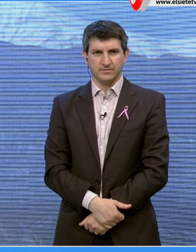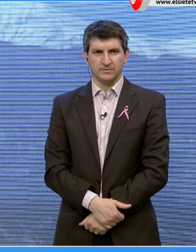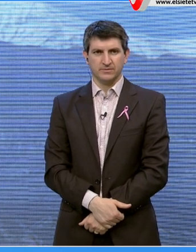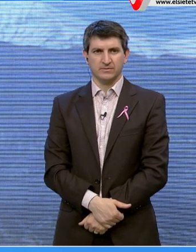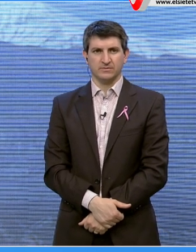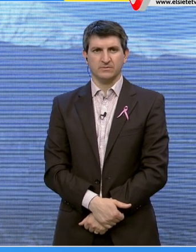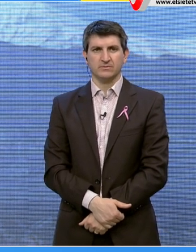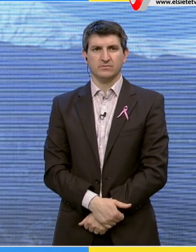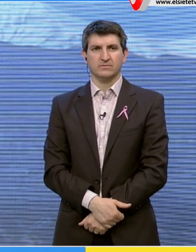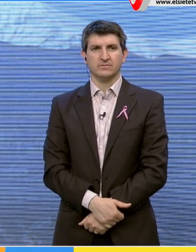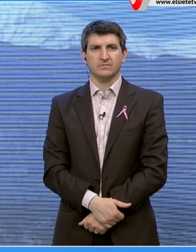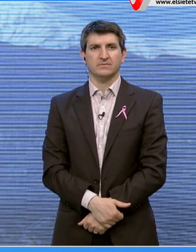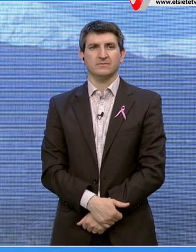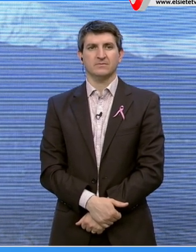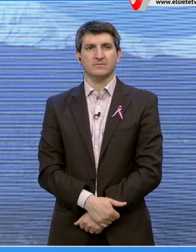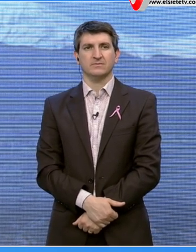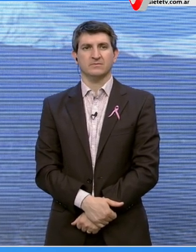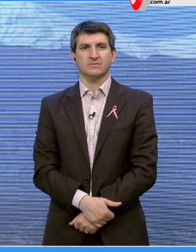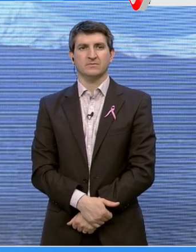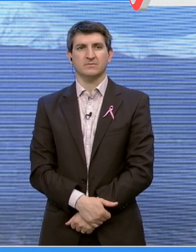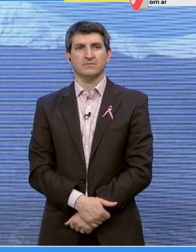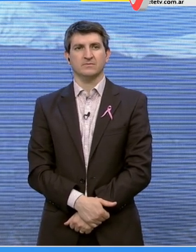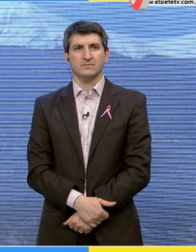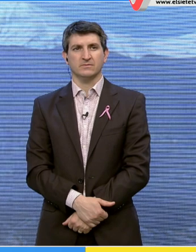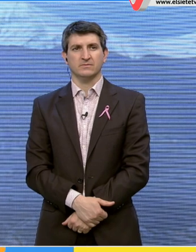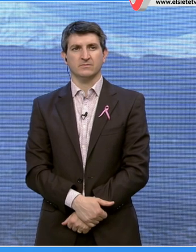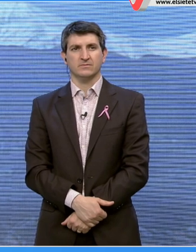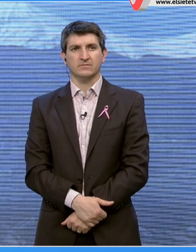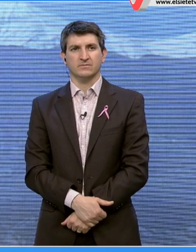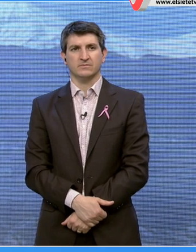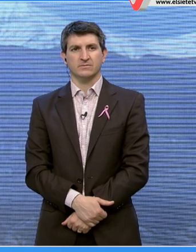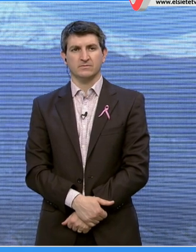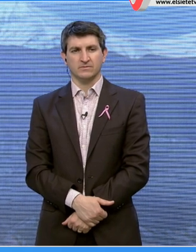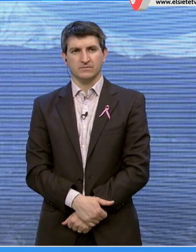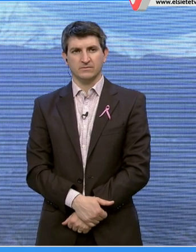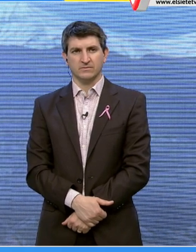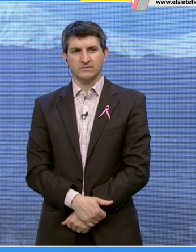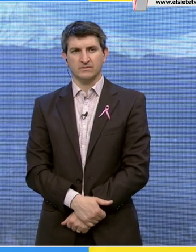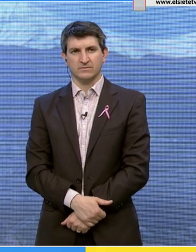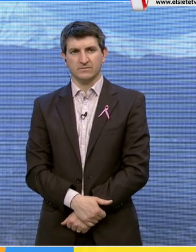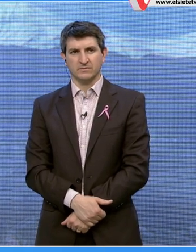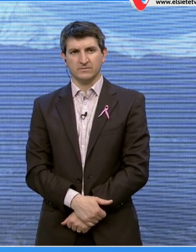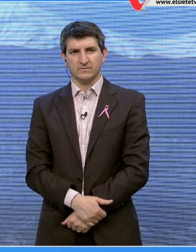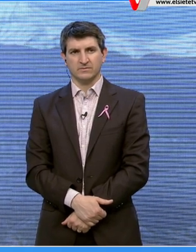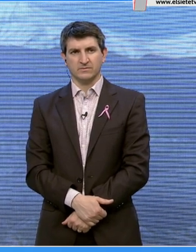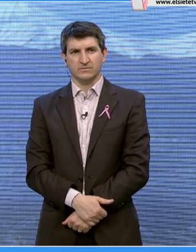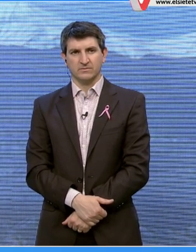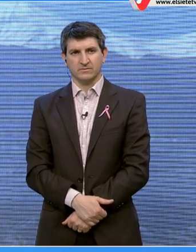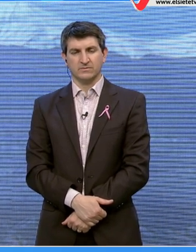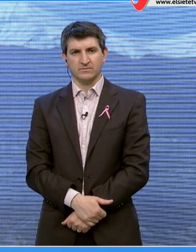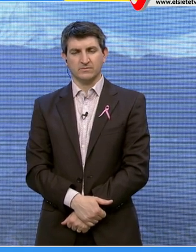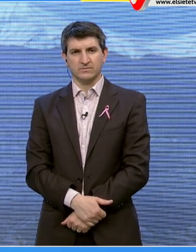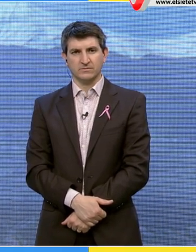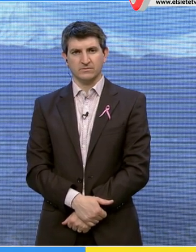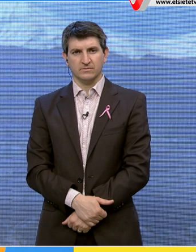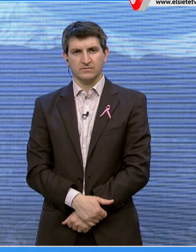claro me dice etano se han tomado nota para evitar de que vuelva a ocurrir digamos este este tipo de hechos como